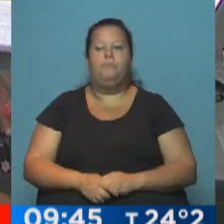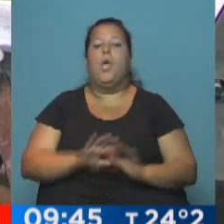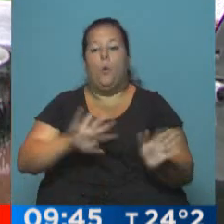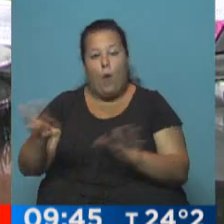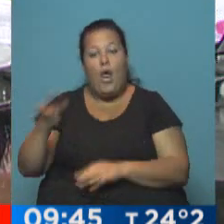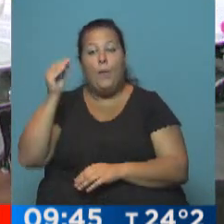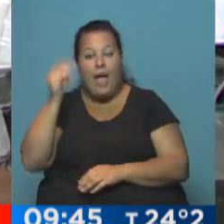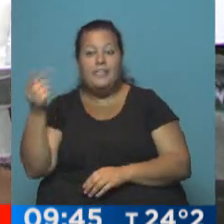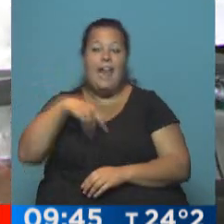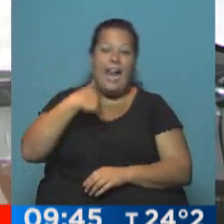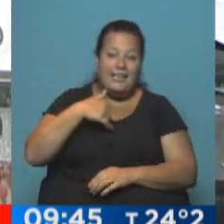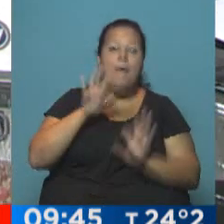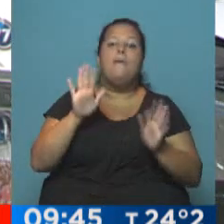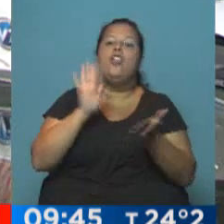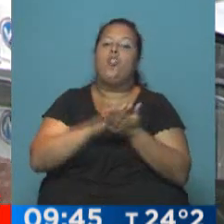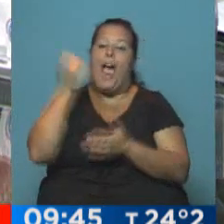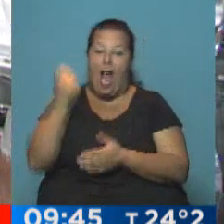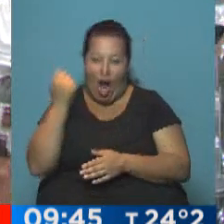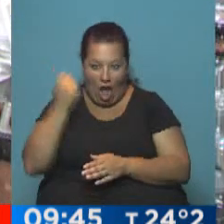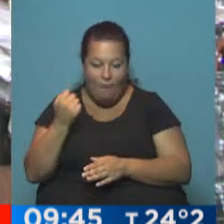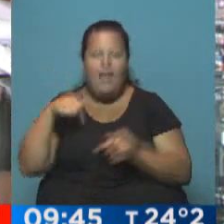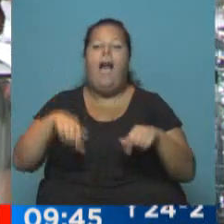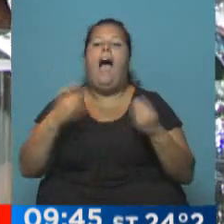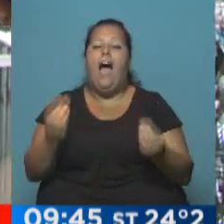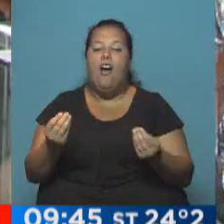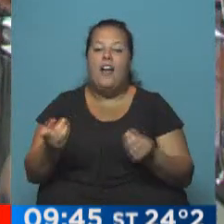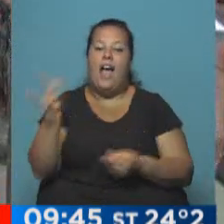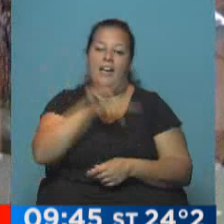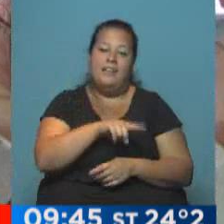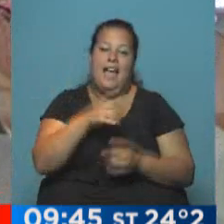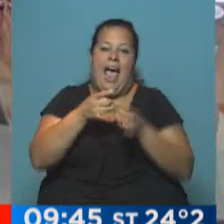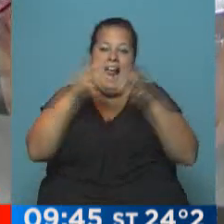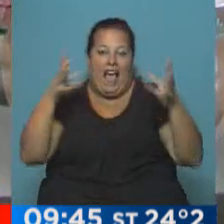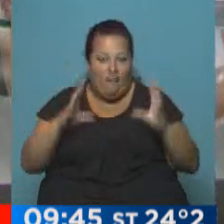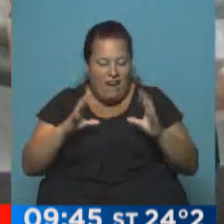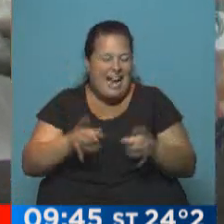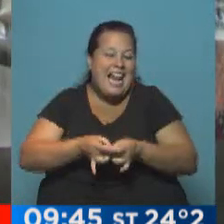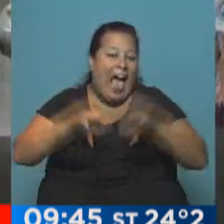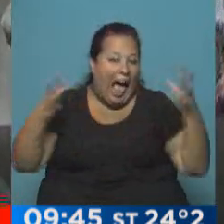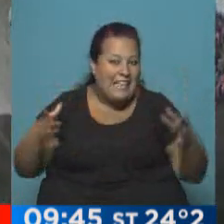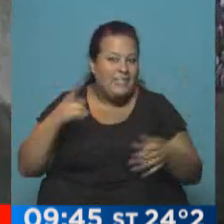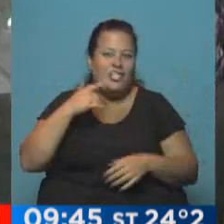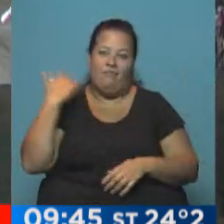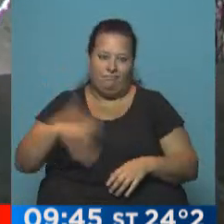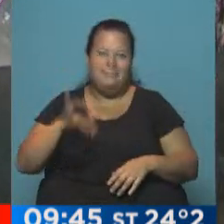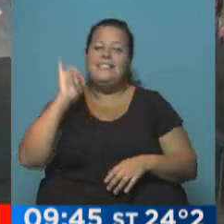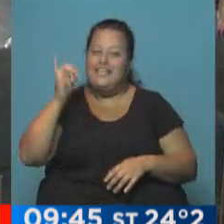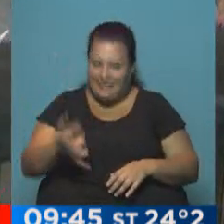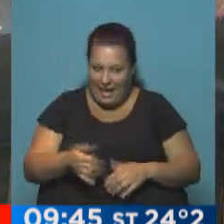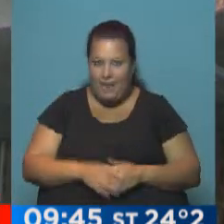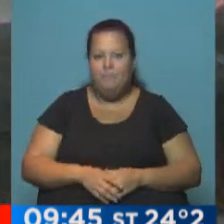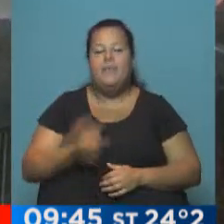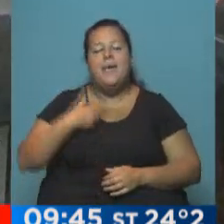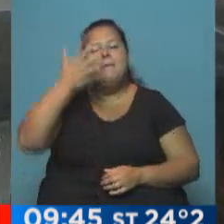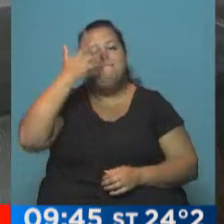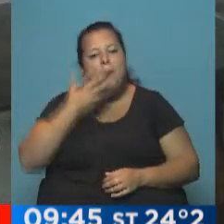Bueno, y de Brasil a Argentina, claro, claro, pero en términos económicos, nos vamos ahora al uno de los clásicos de fútbol. Clásico sí. De barrio, si los hay. La verdad que nos